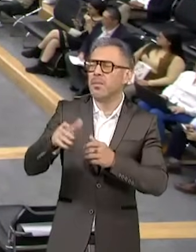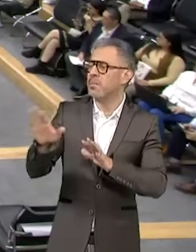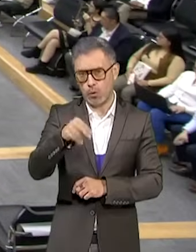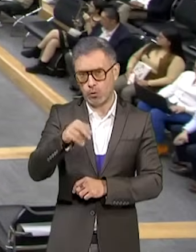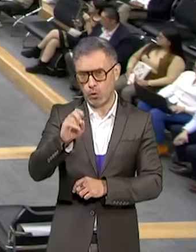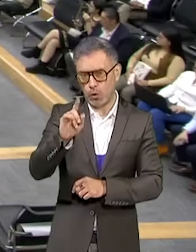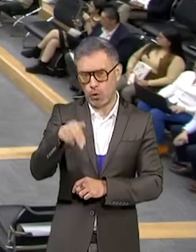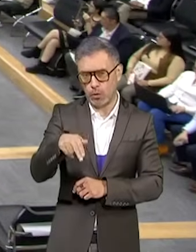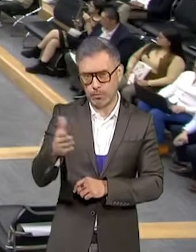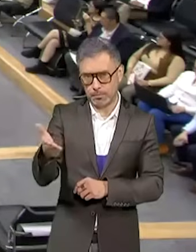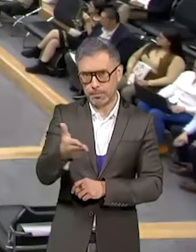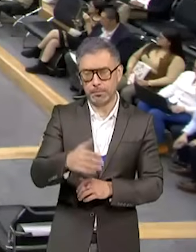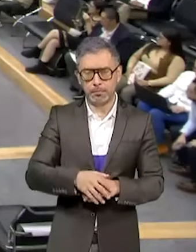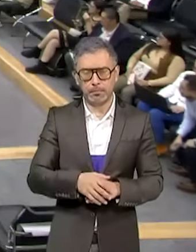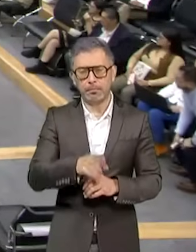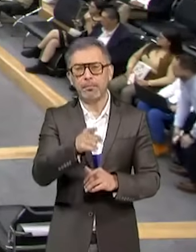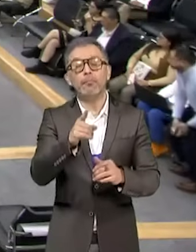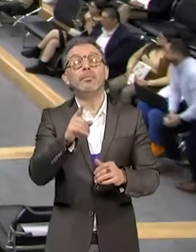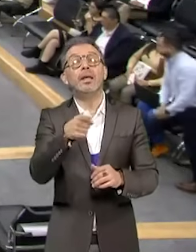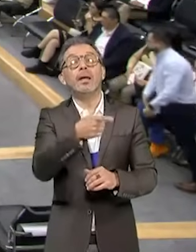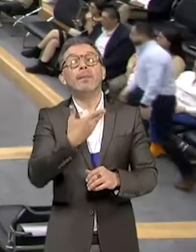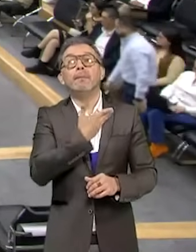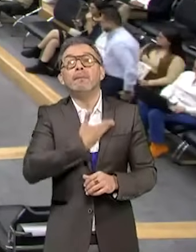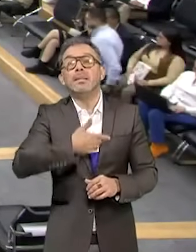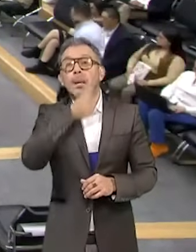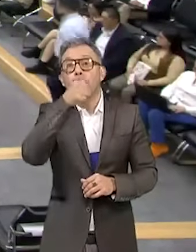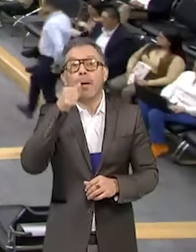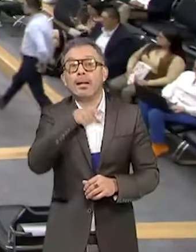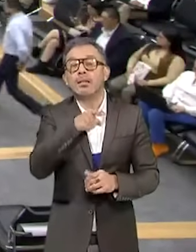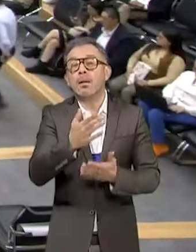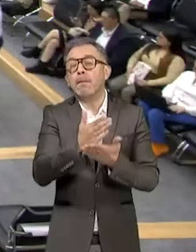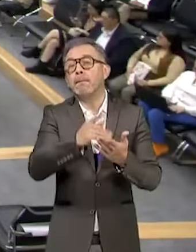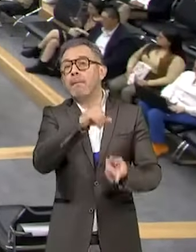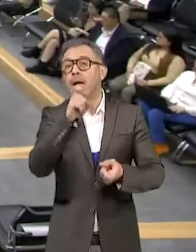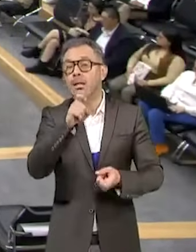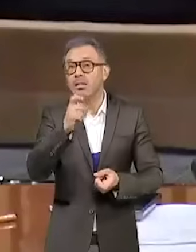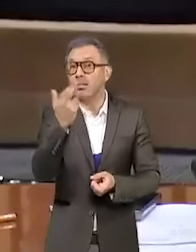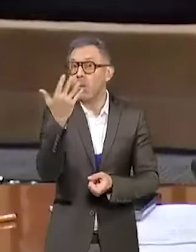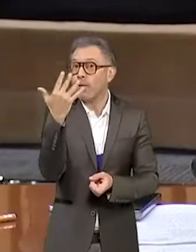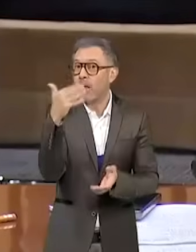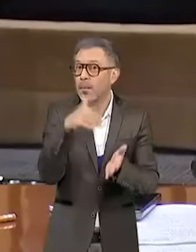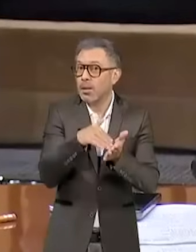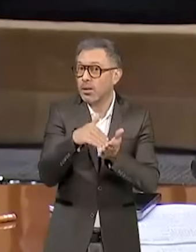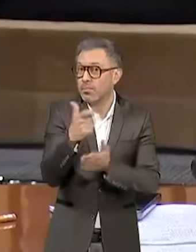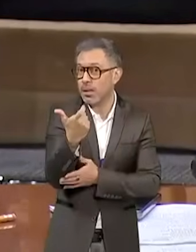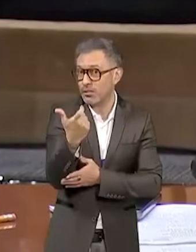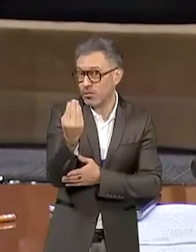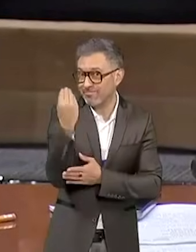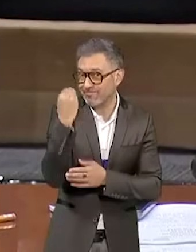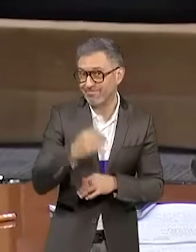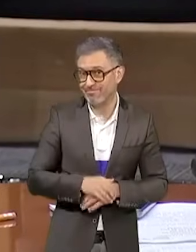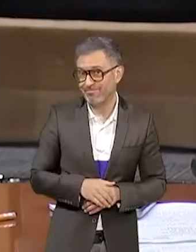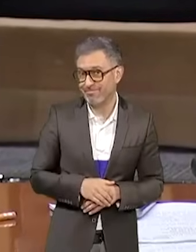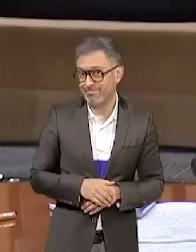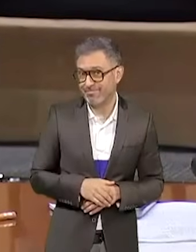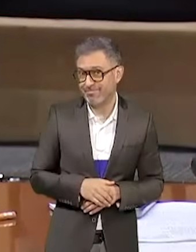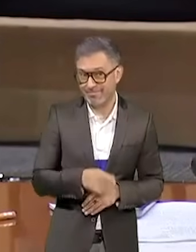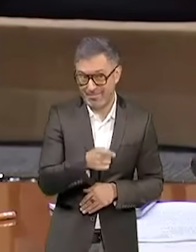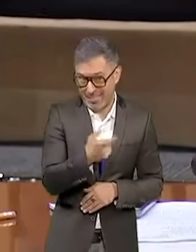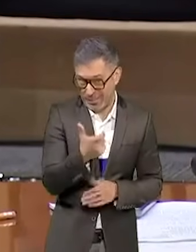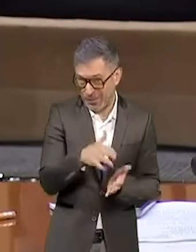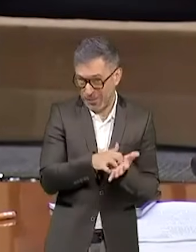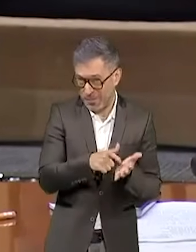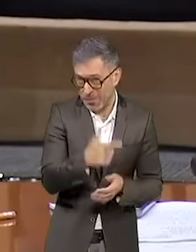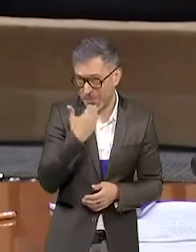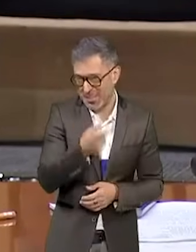Terminé. Juárez terminó con una fortuna de 50 millones de pesos, o sea, no vivía en la austeridad. Hay que leer un poquito más